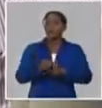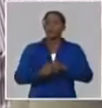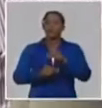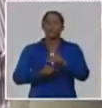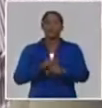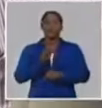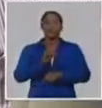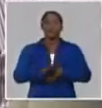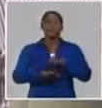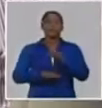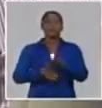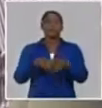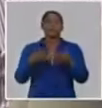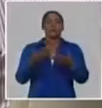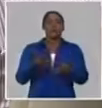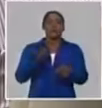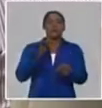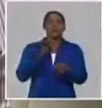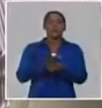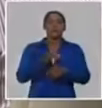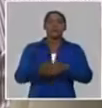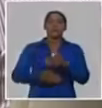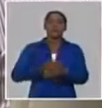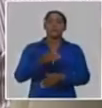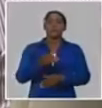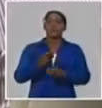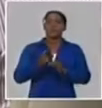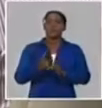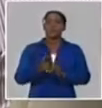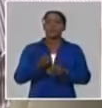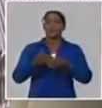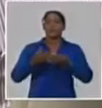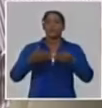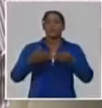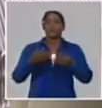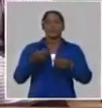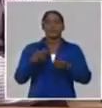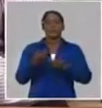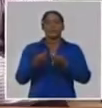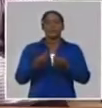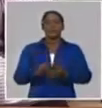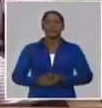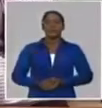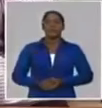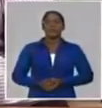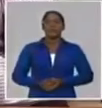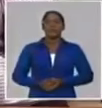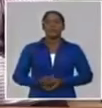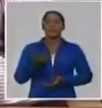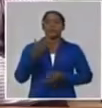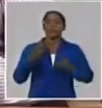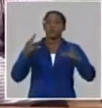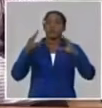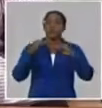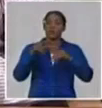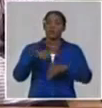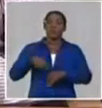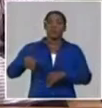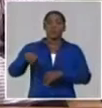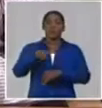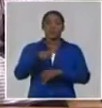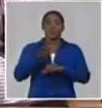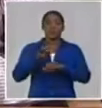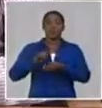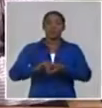va a comenzar este proceso del mercado mayorista en moneda libremente convertible? Buenas noches a los compañeros presentes, a Randy, estimados televidentes